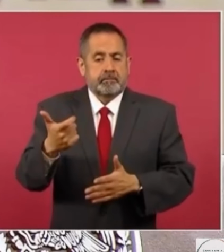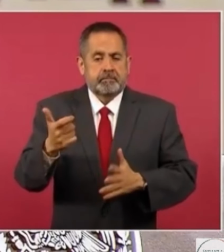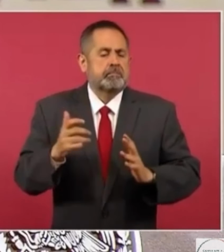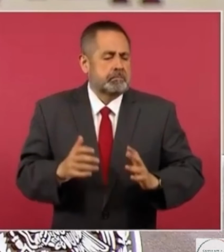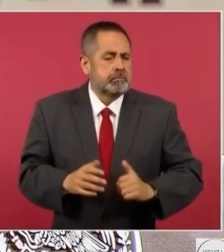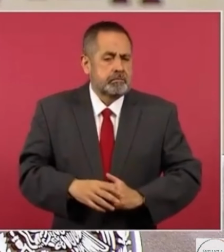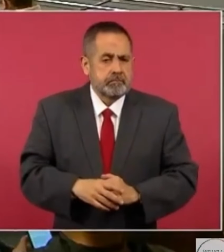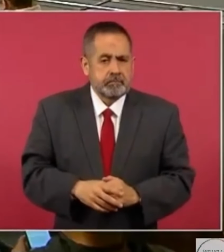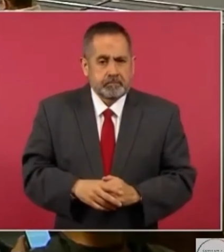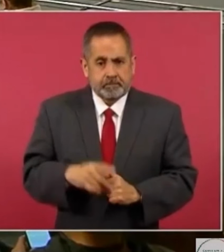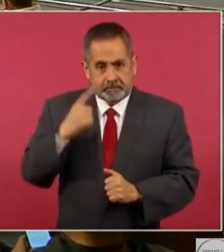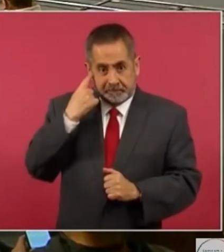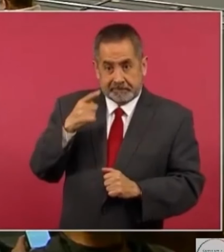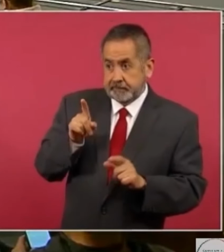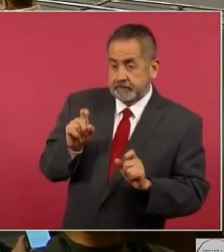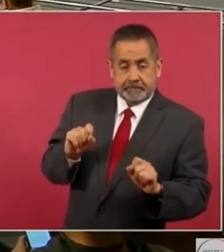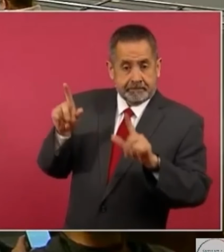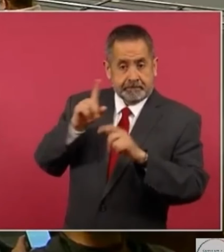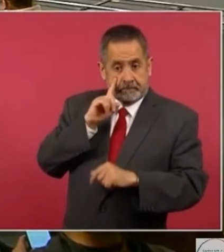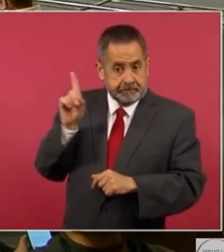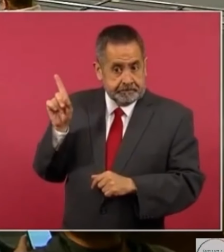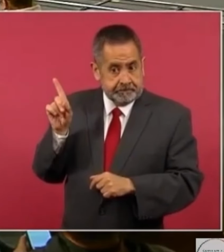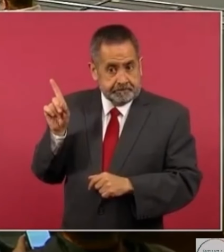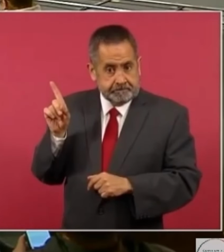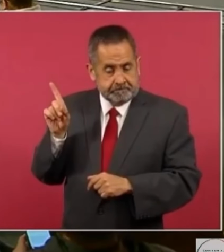La gráfica que ustedes observan